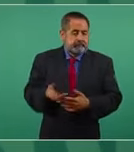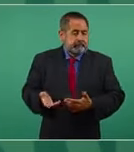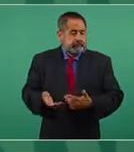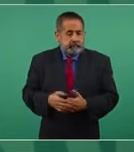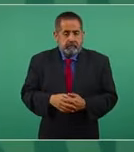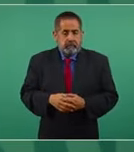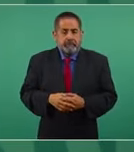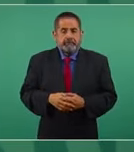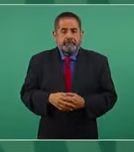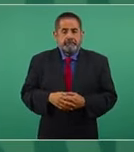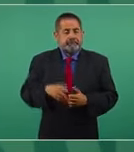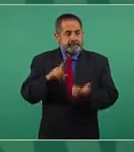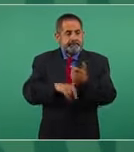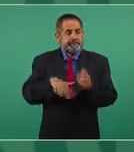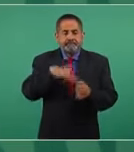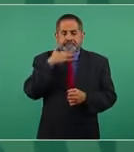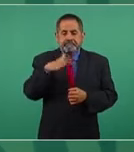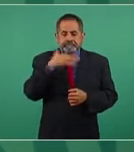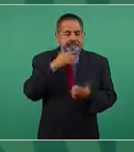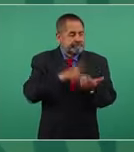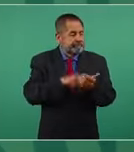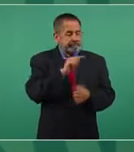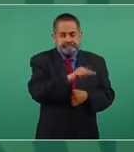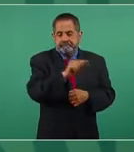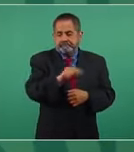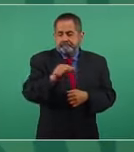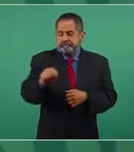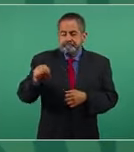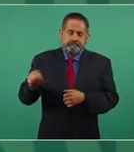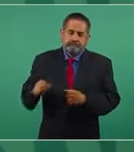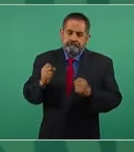Y corrupción.